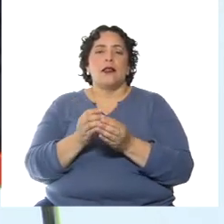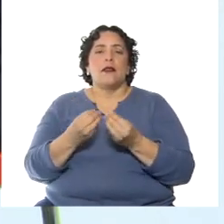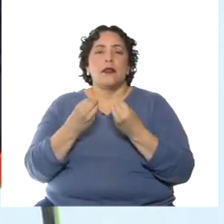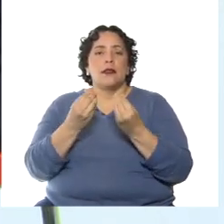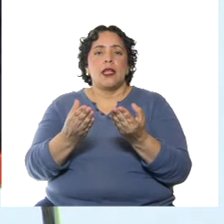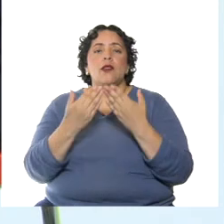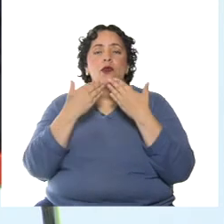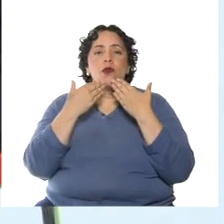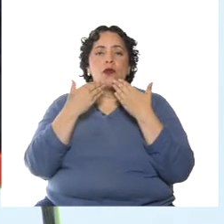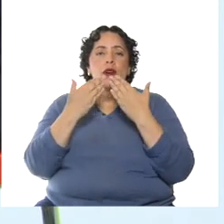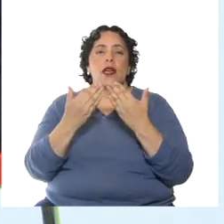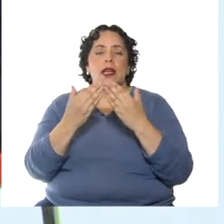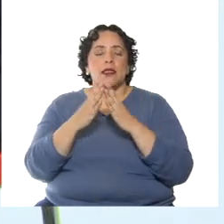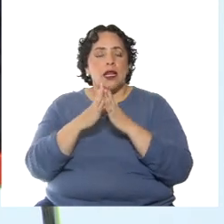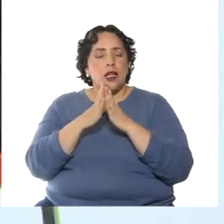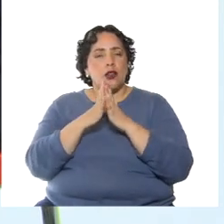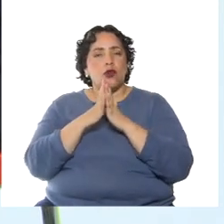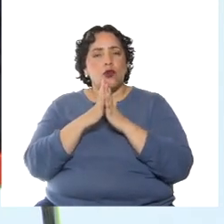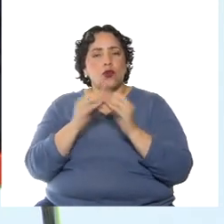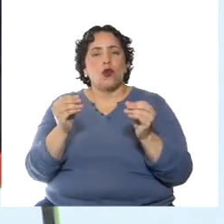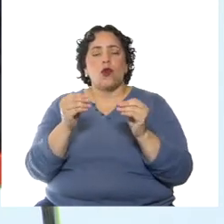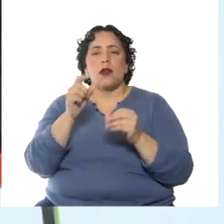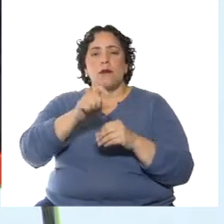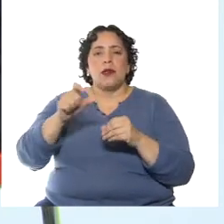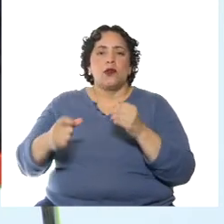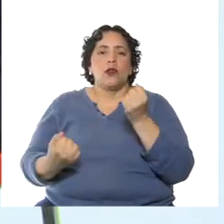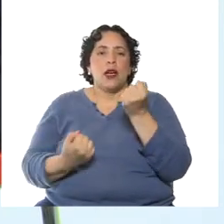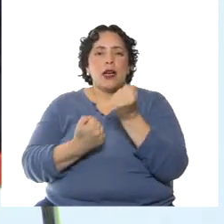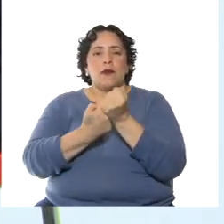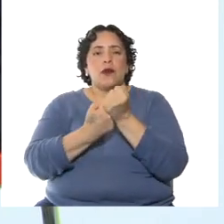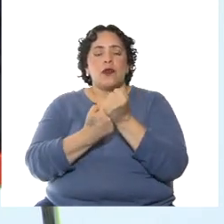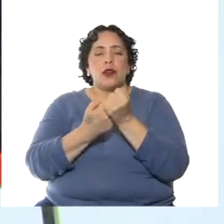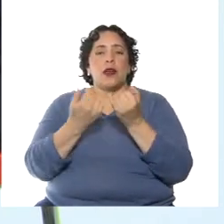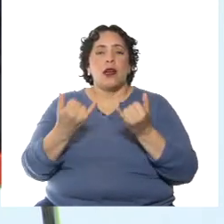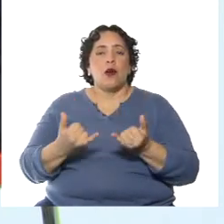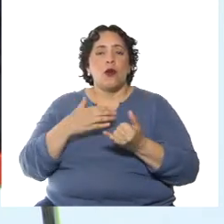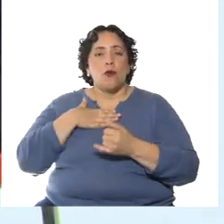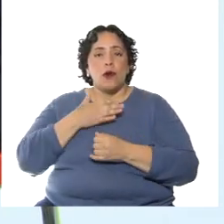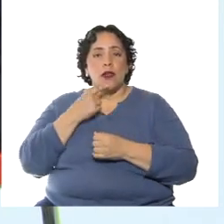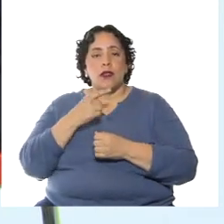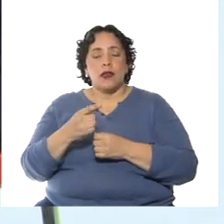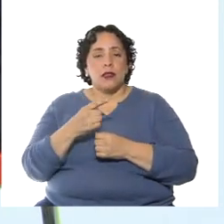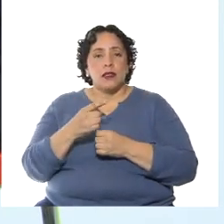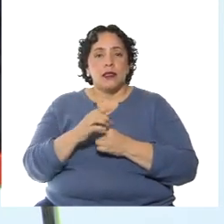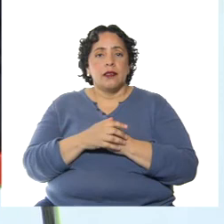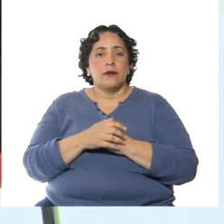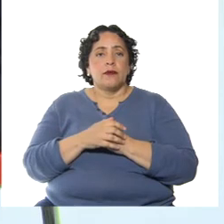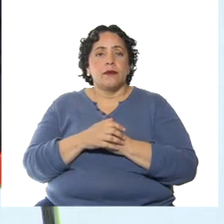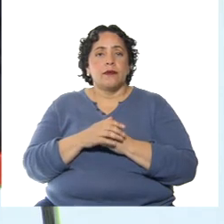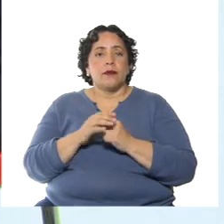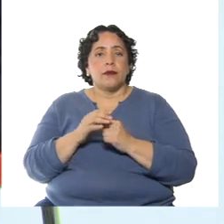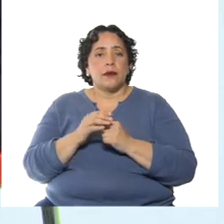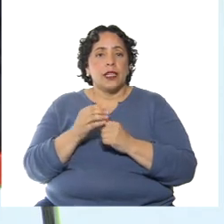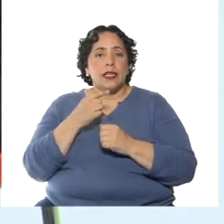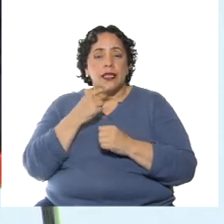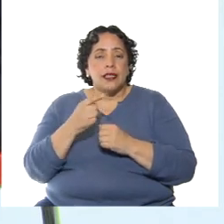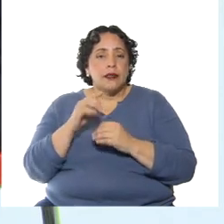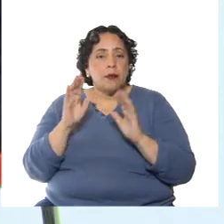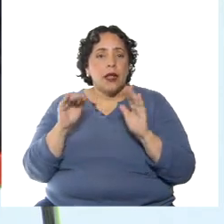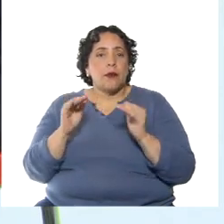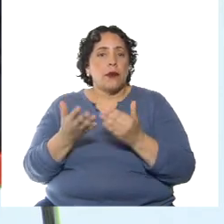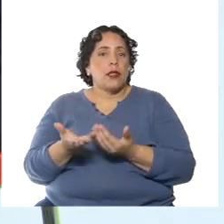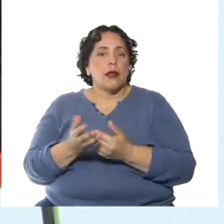las gracias nuevamente a todos los que nos apoyaron. ¿Qué podemos decir ahora, Ashley y Antonella, para despedirnos?